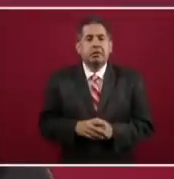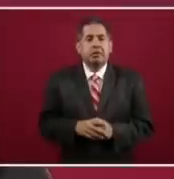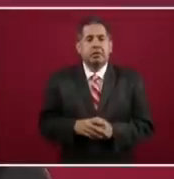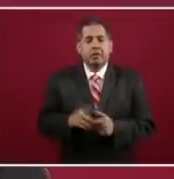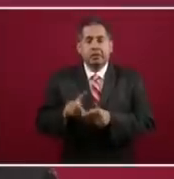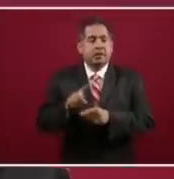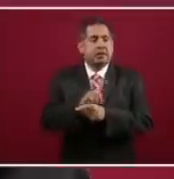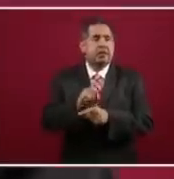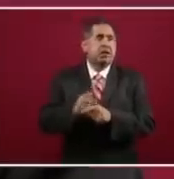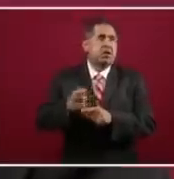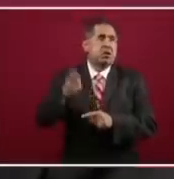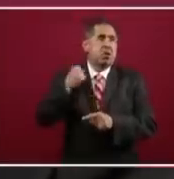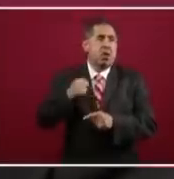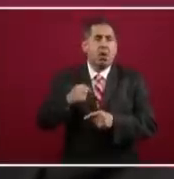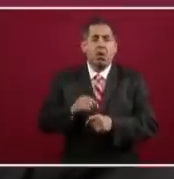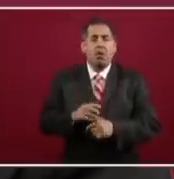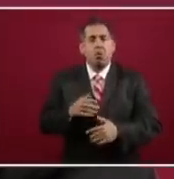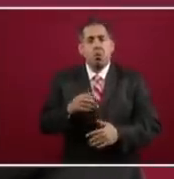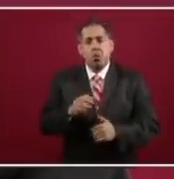el siglo